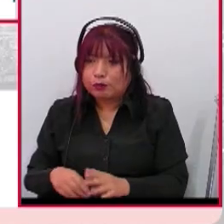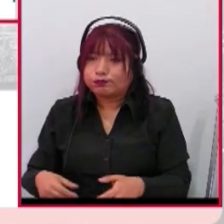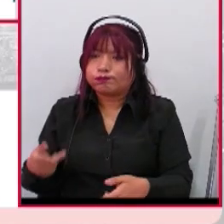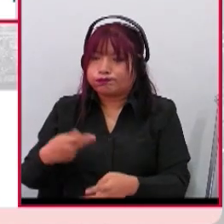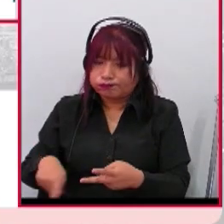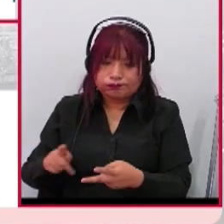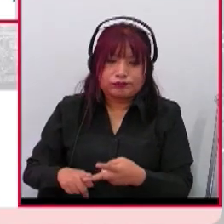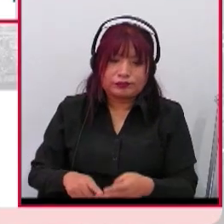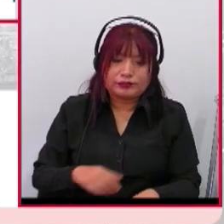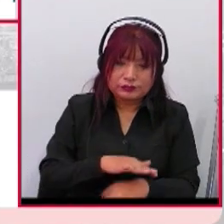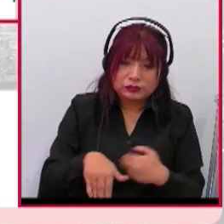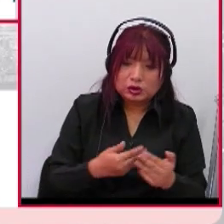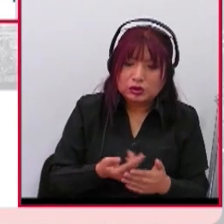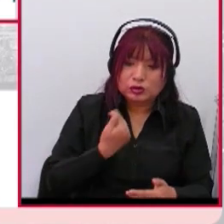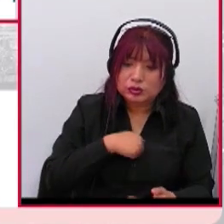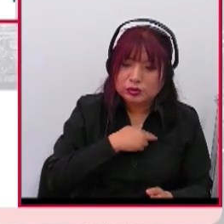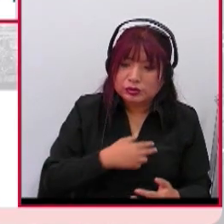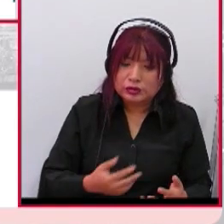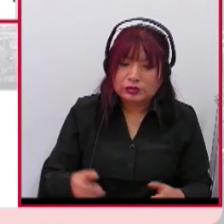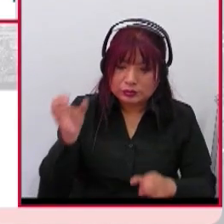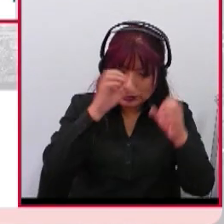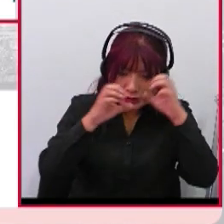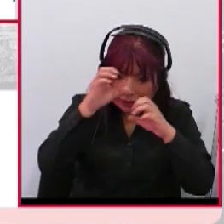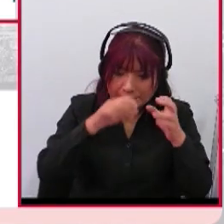estabilidad operativa, lo que se buscaba desde un inicio.